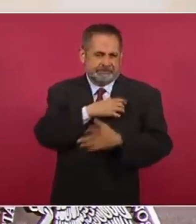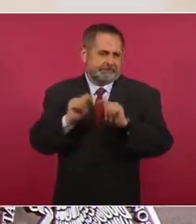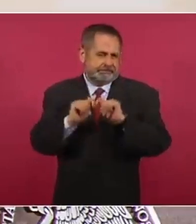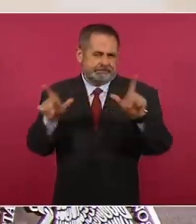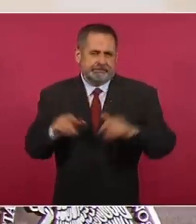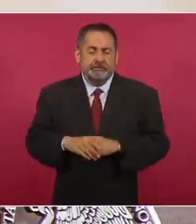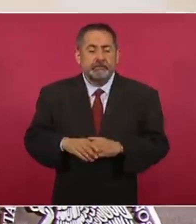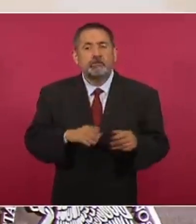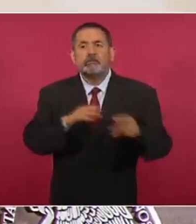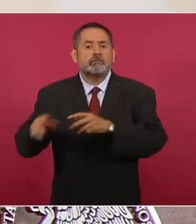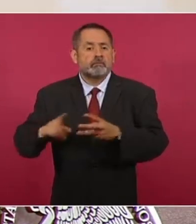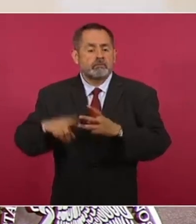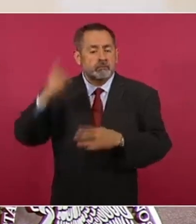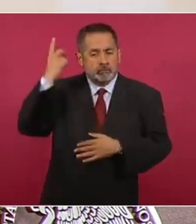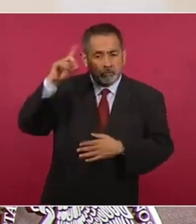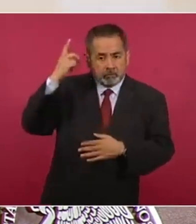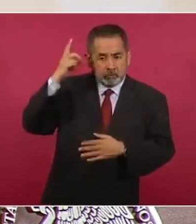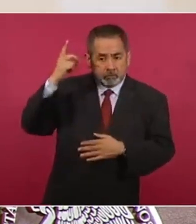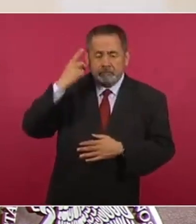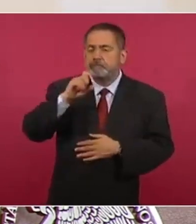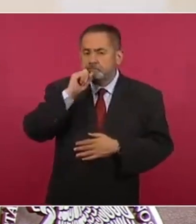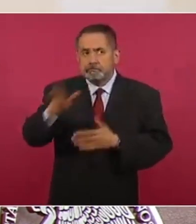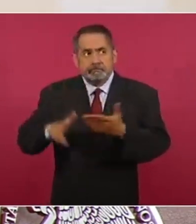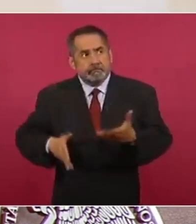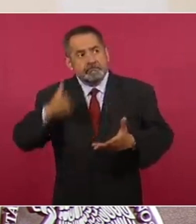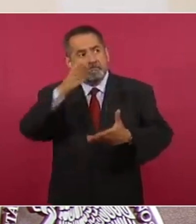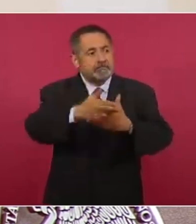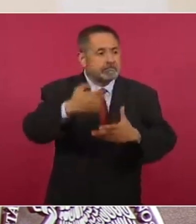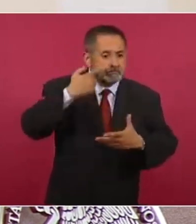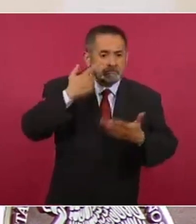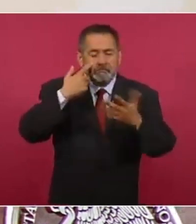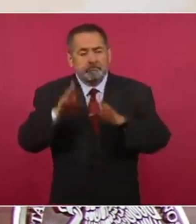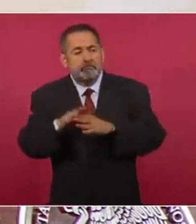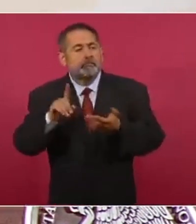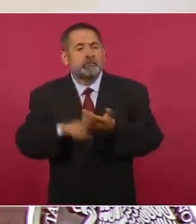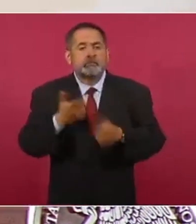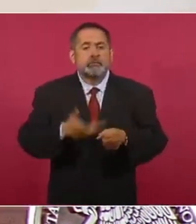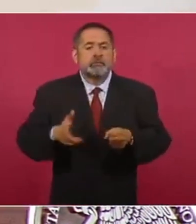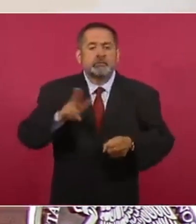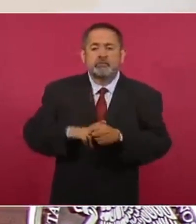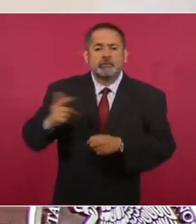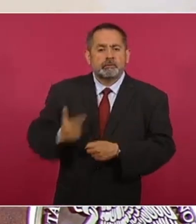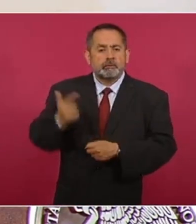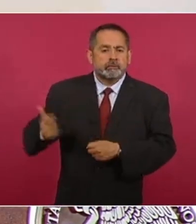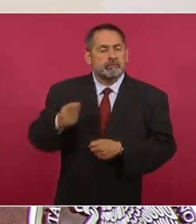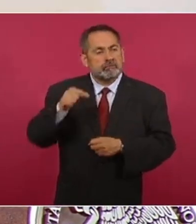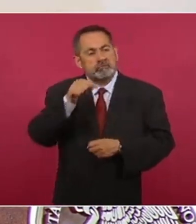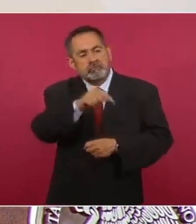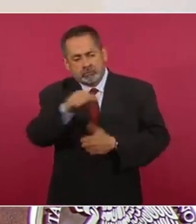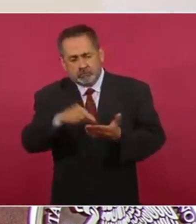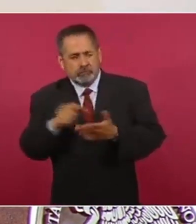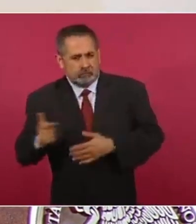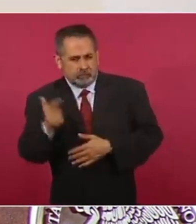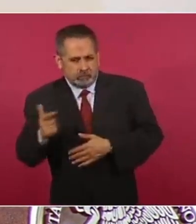el caso de durango vamos a hacer una visita y una sesión de trabajo en el hospital de gómez palacio también hospital de especialidad nuevo que